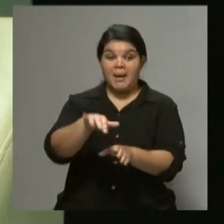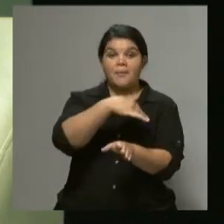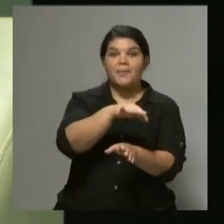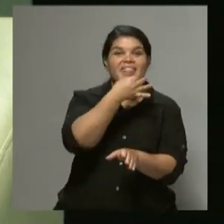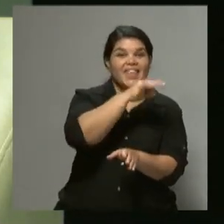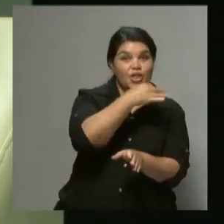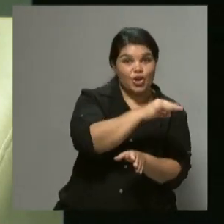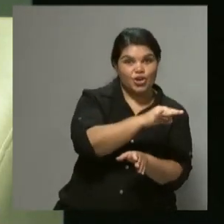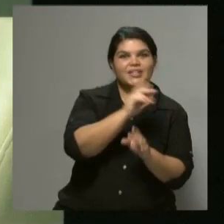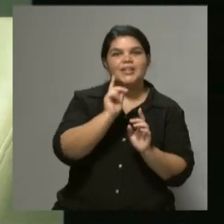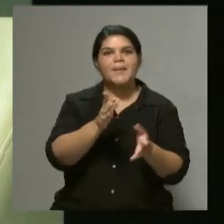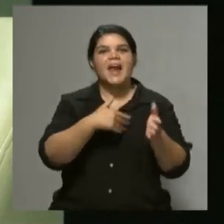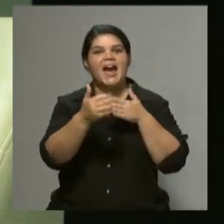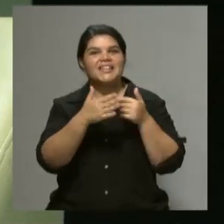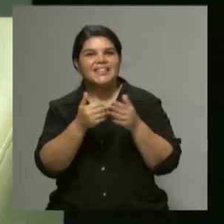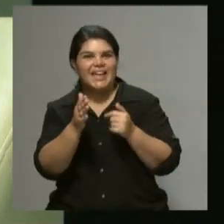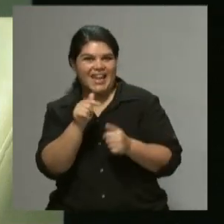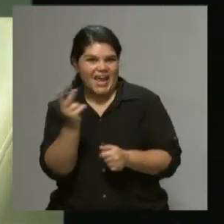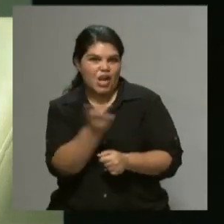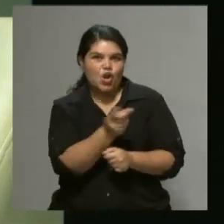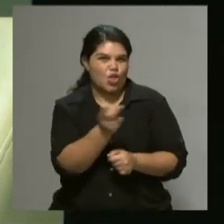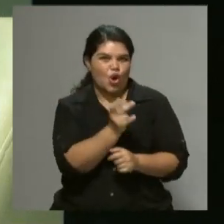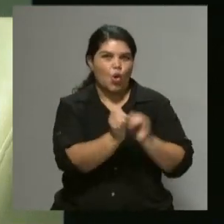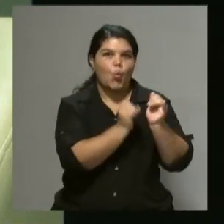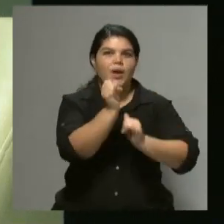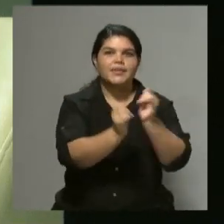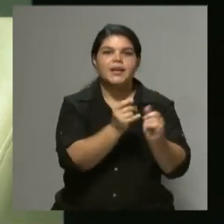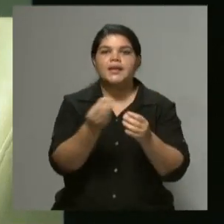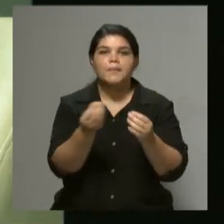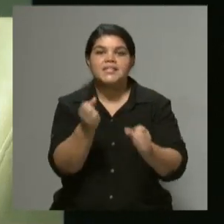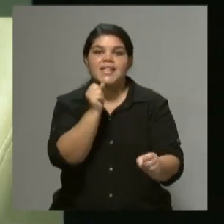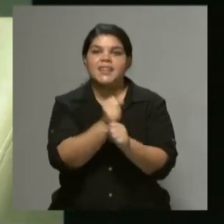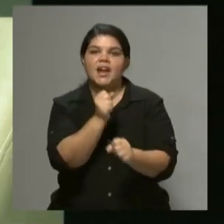la artesana, es el trabajo informal, ¿sí?